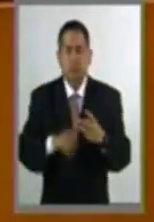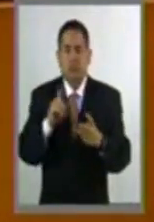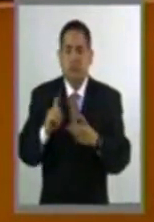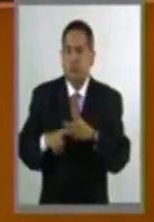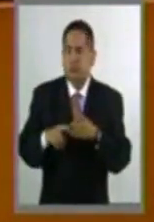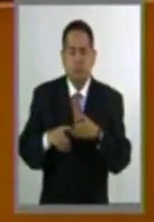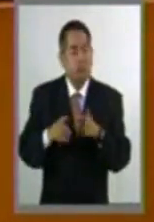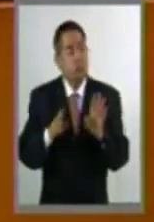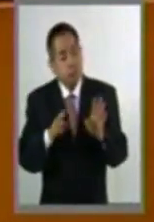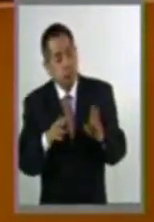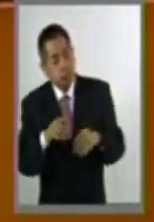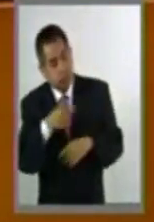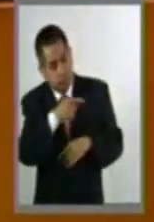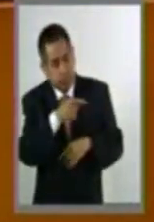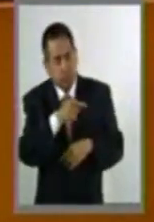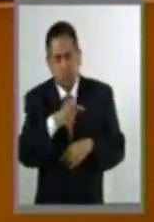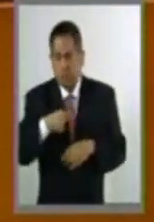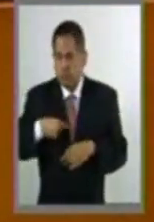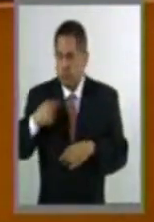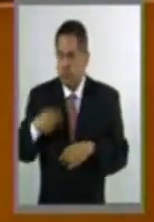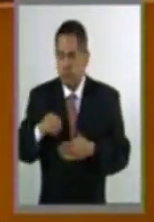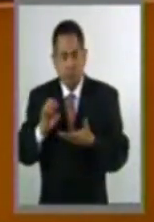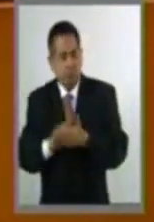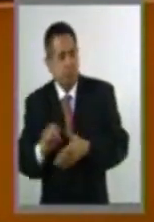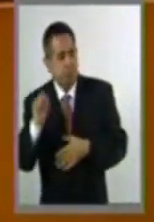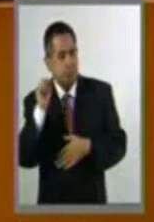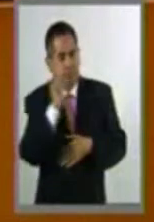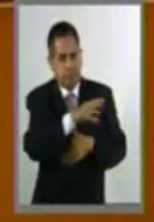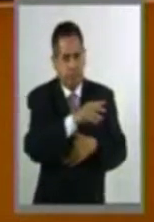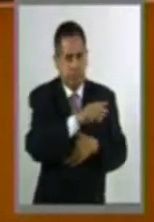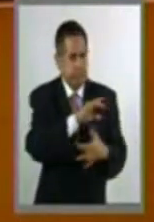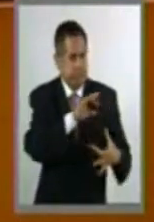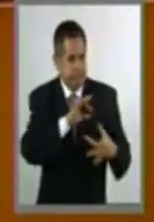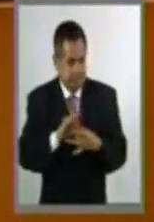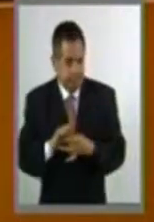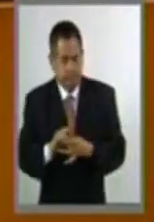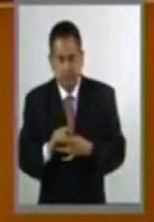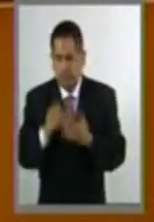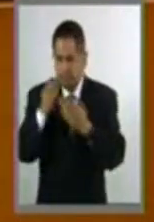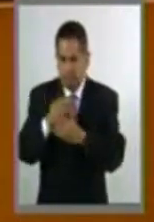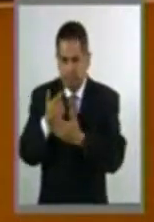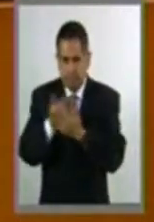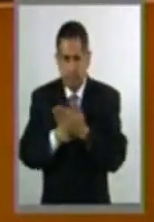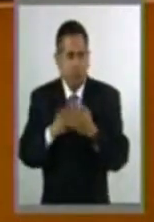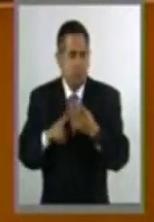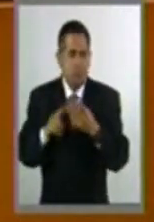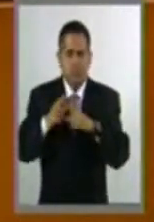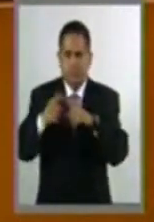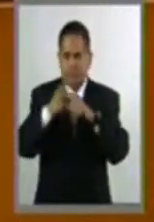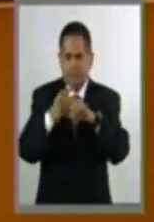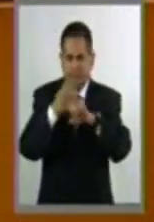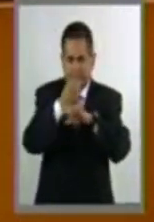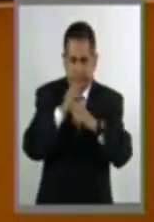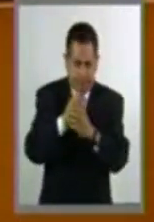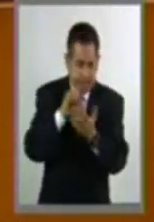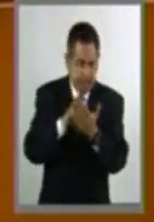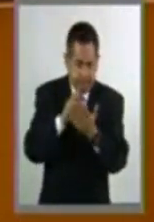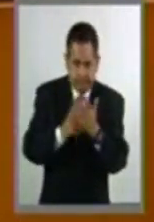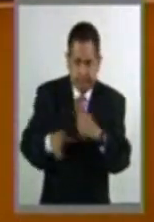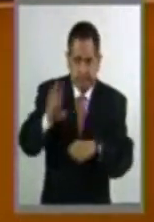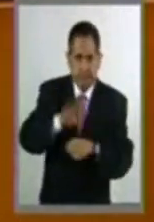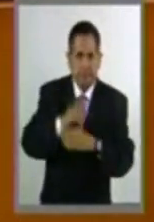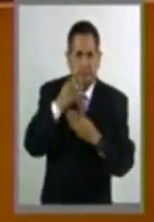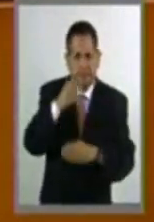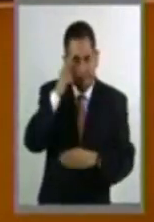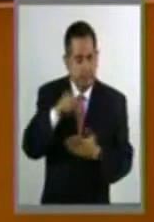cuentas abiertas a nombre del contribuyente en instituciones que componen el sistema financiero y las entidades que para tal efecto autorice el Banco